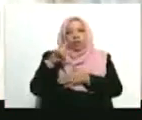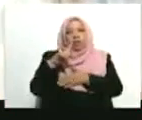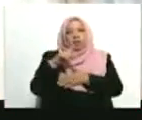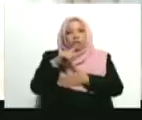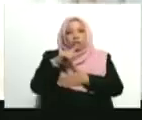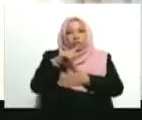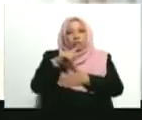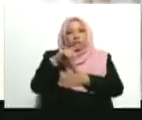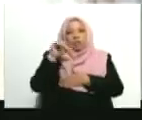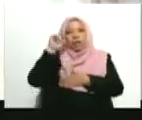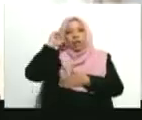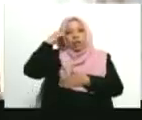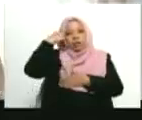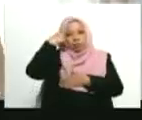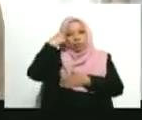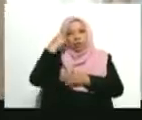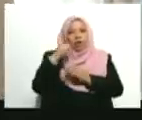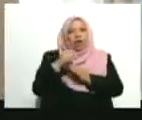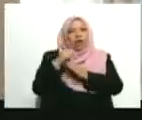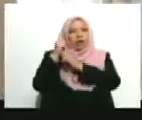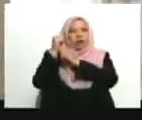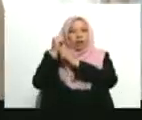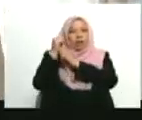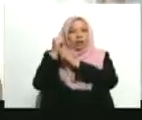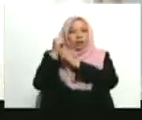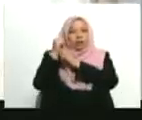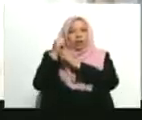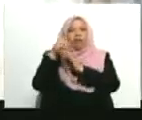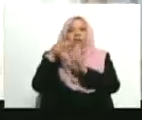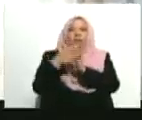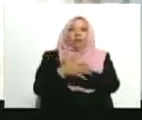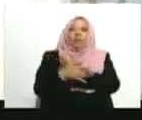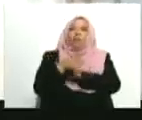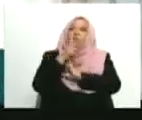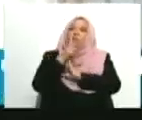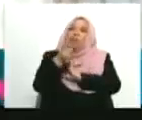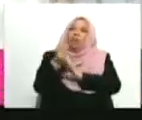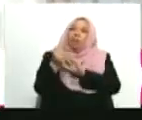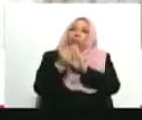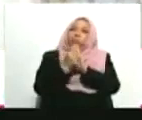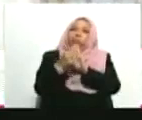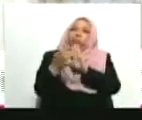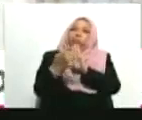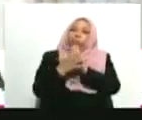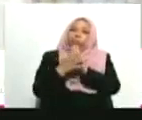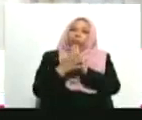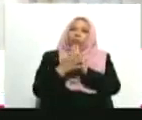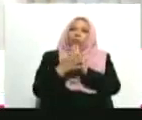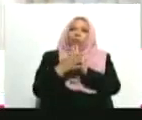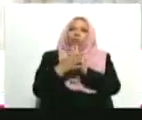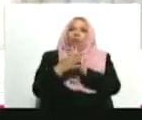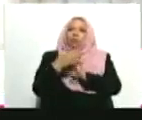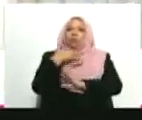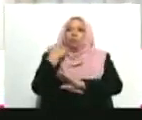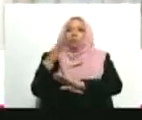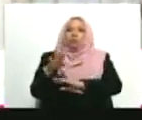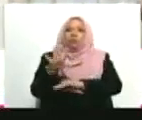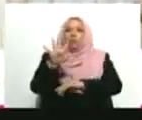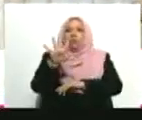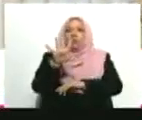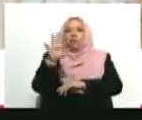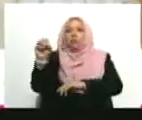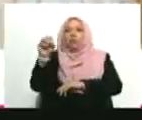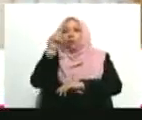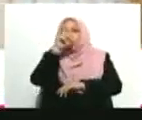ha recordado a Salvador Allende y el cruento golpe de Estado fascista de derecha que lo derrocó hace